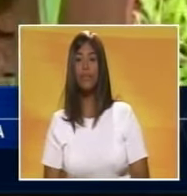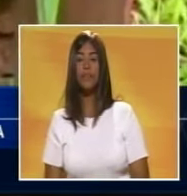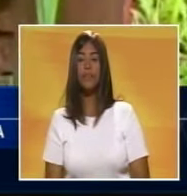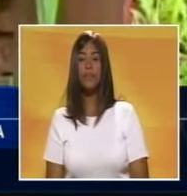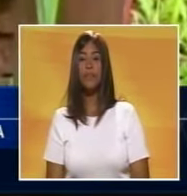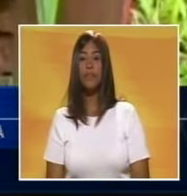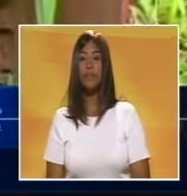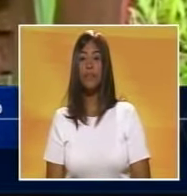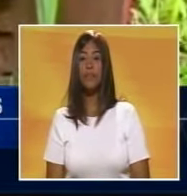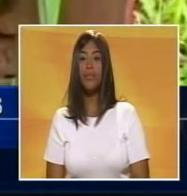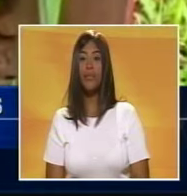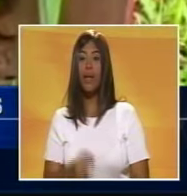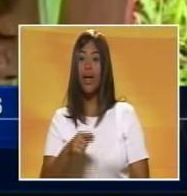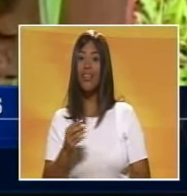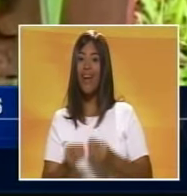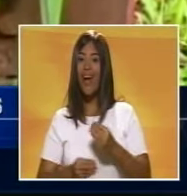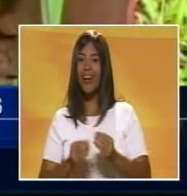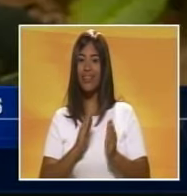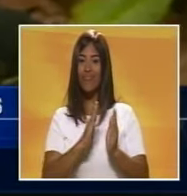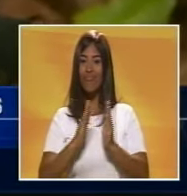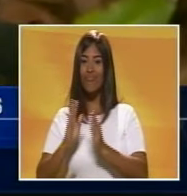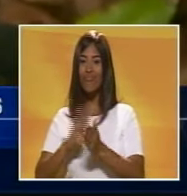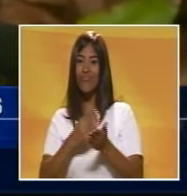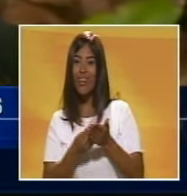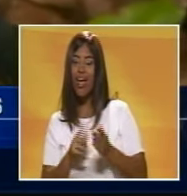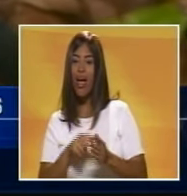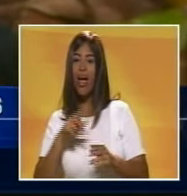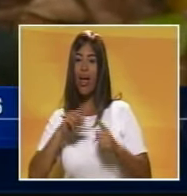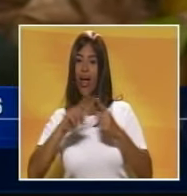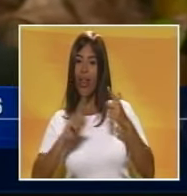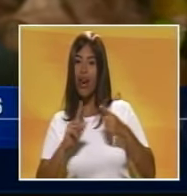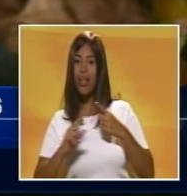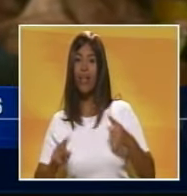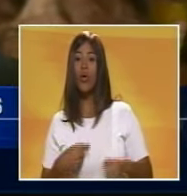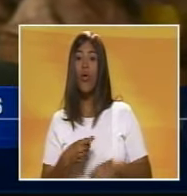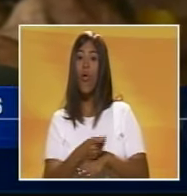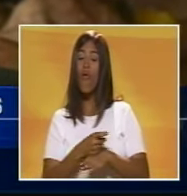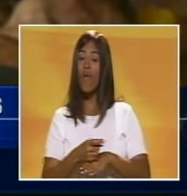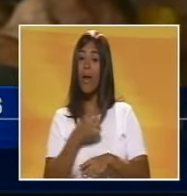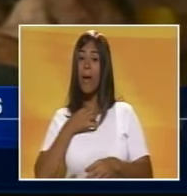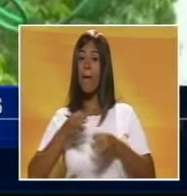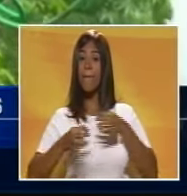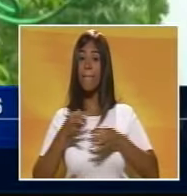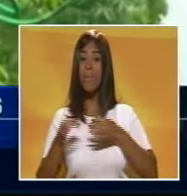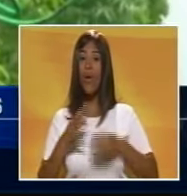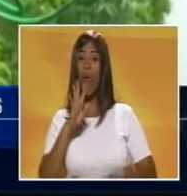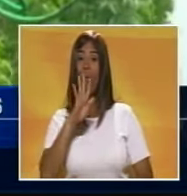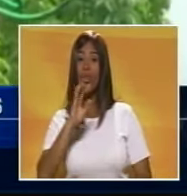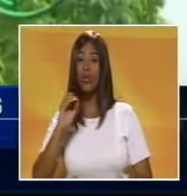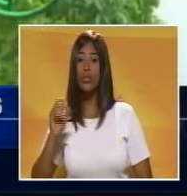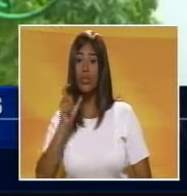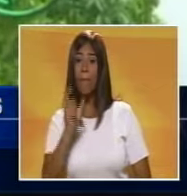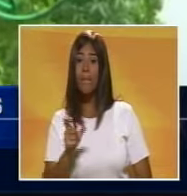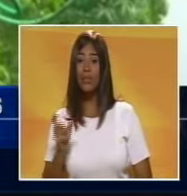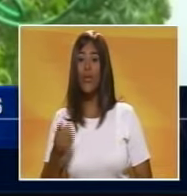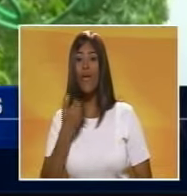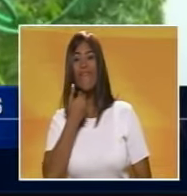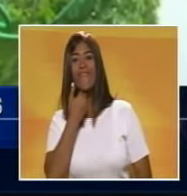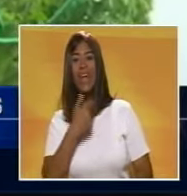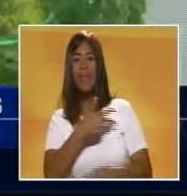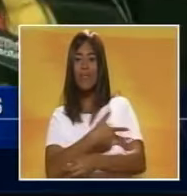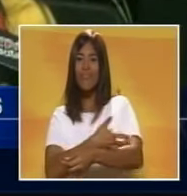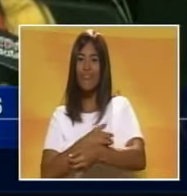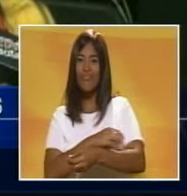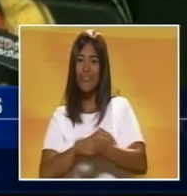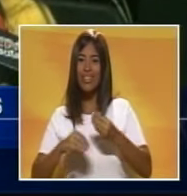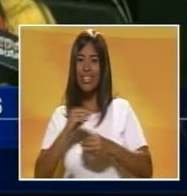fronteriza. En cuanto al racionamiento eléctrico, la gobernadora Lady Gómez destacó que 400 pacientes de diálisis están en